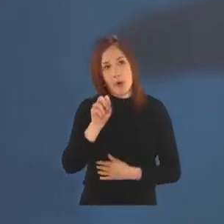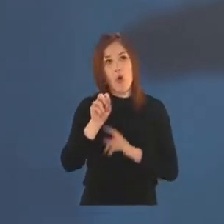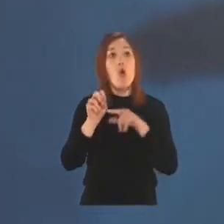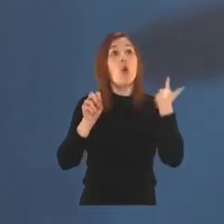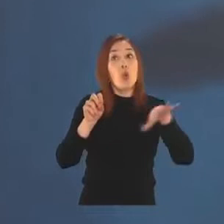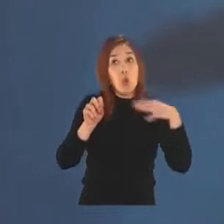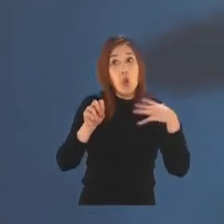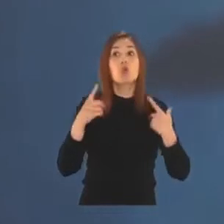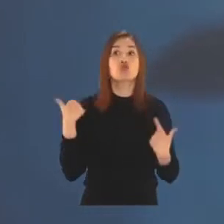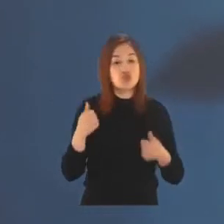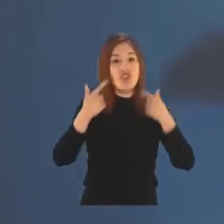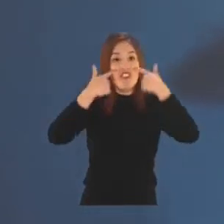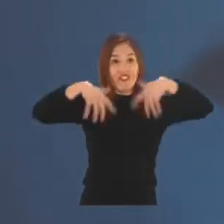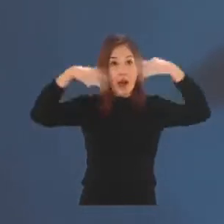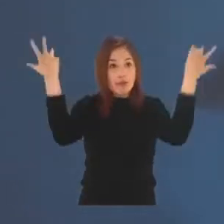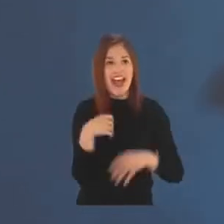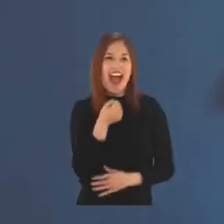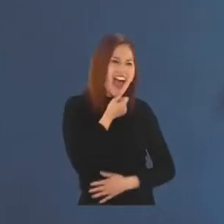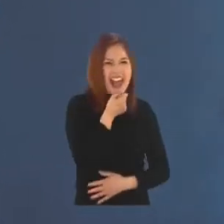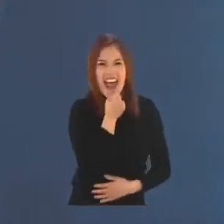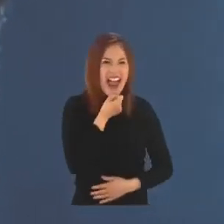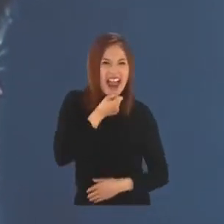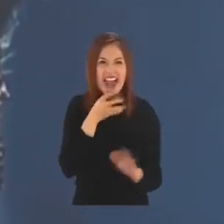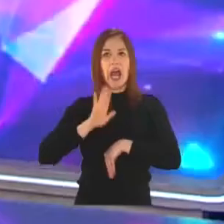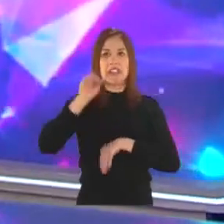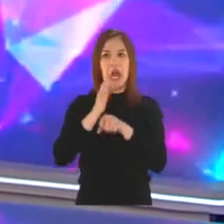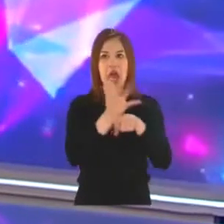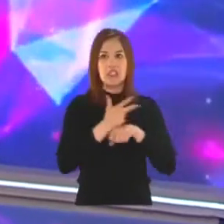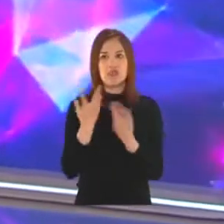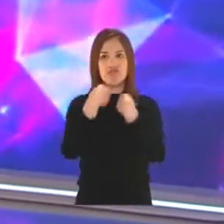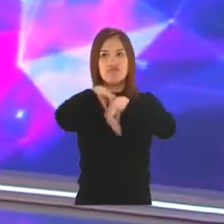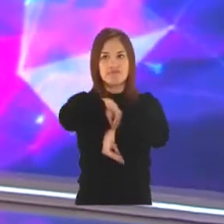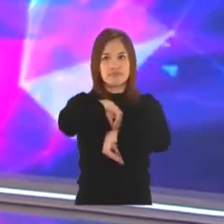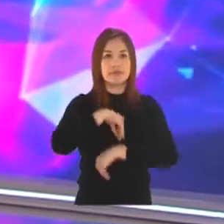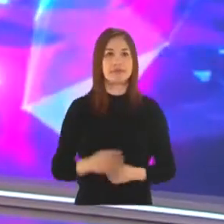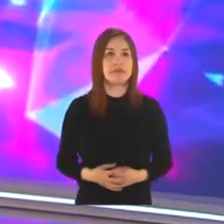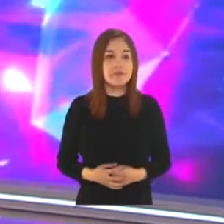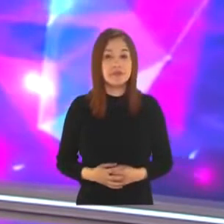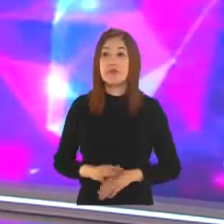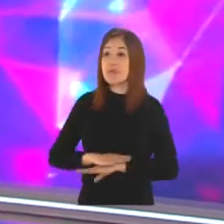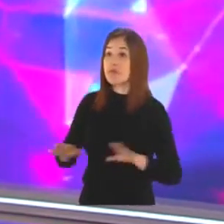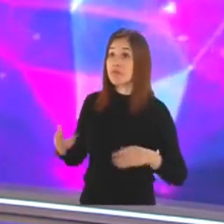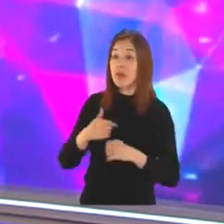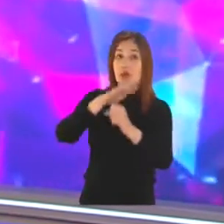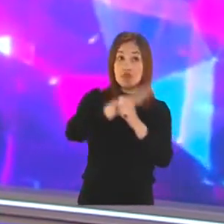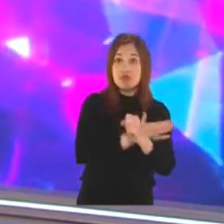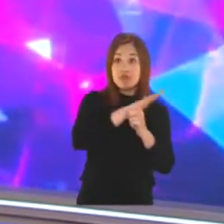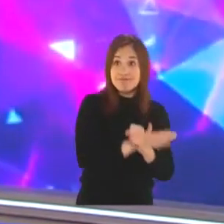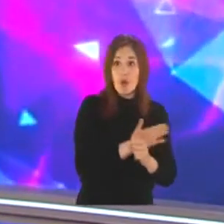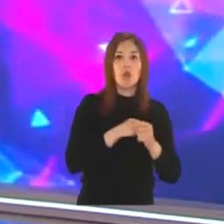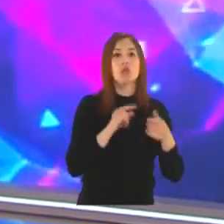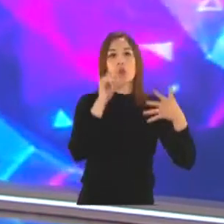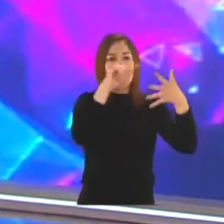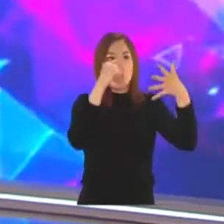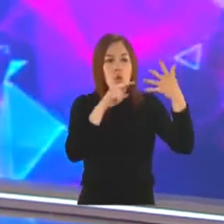su stand-up comedy, Que Nada Me Quite la Paz. Y en temas musicales, Pedrina se encuentra viviendo la etapa